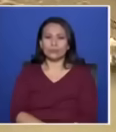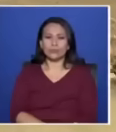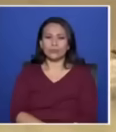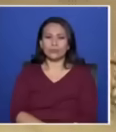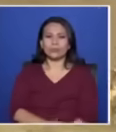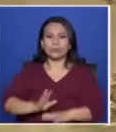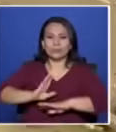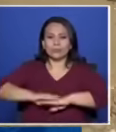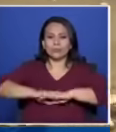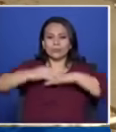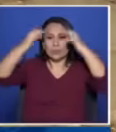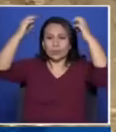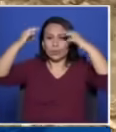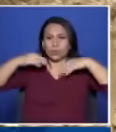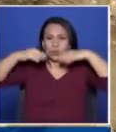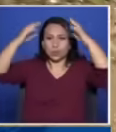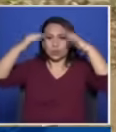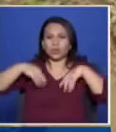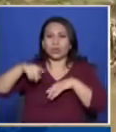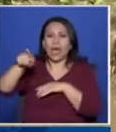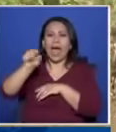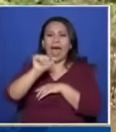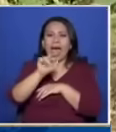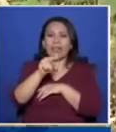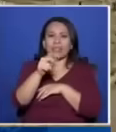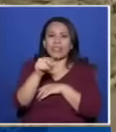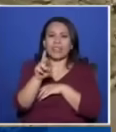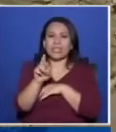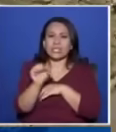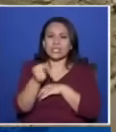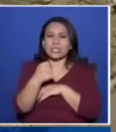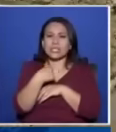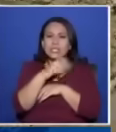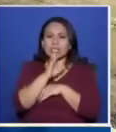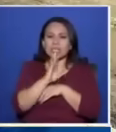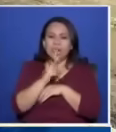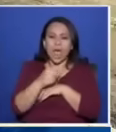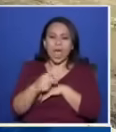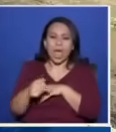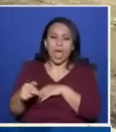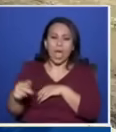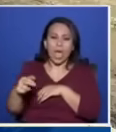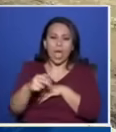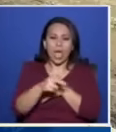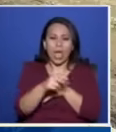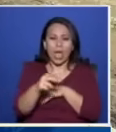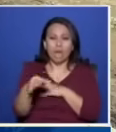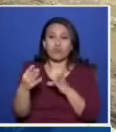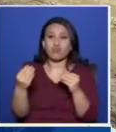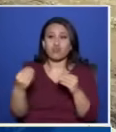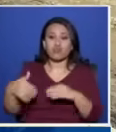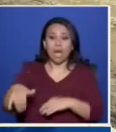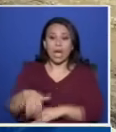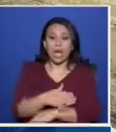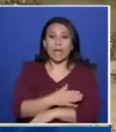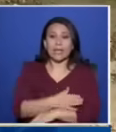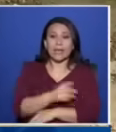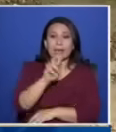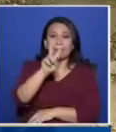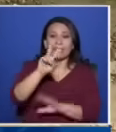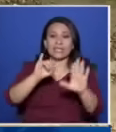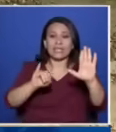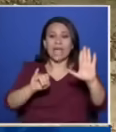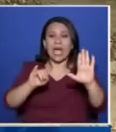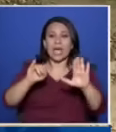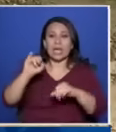Debido a las lluvias, a Inés Banchón no le queda más que caminar por el lodo que se formó en la esquina de la 26 y la I, en